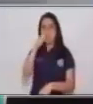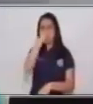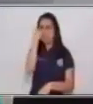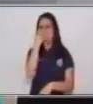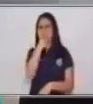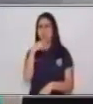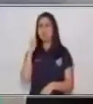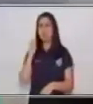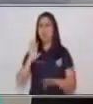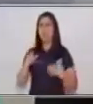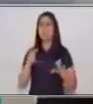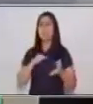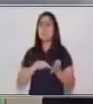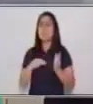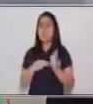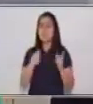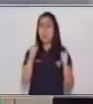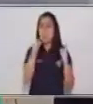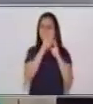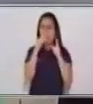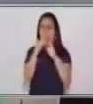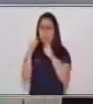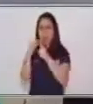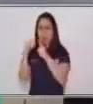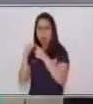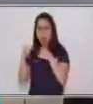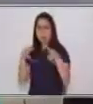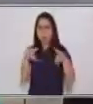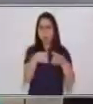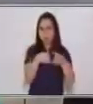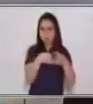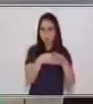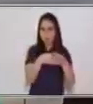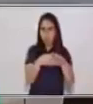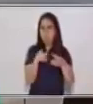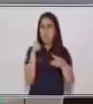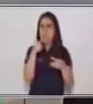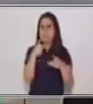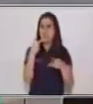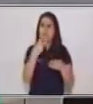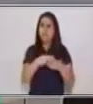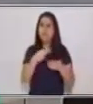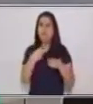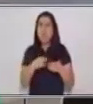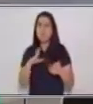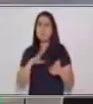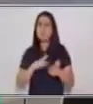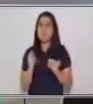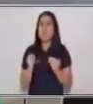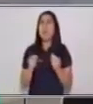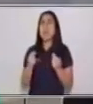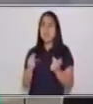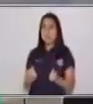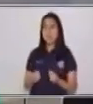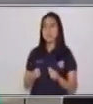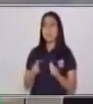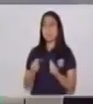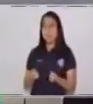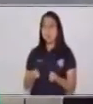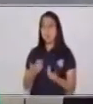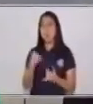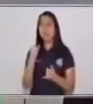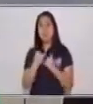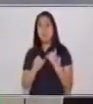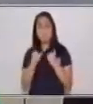un conjunto de palabras unidas por las medidas rima y ritmo. Tenemos estrofa, es